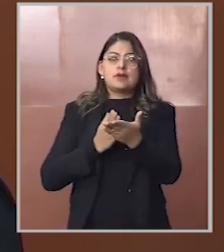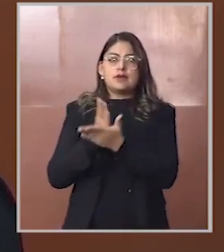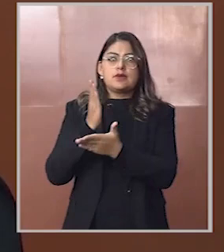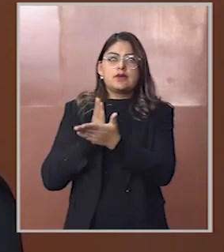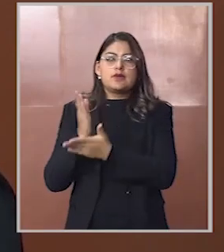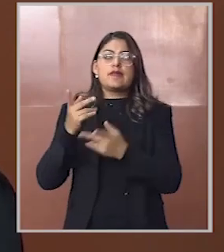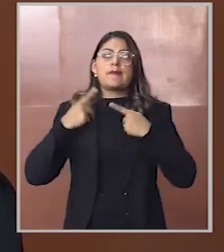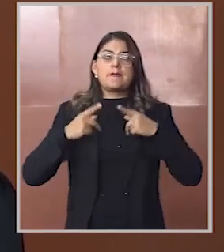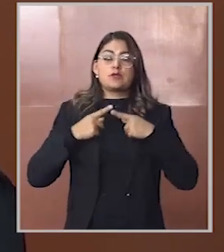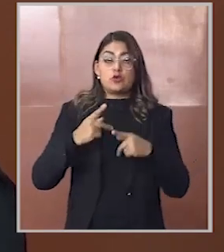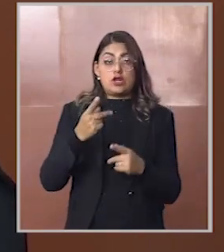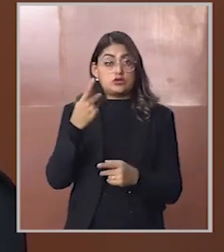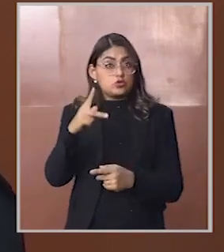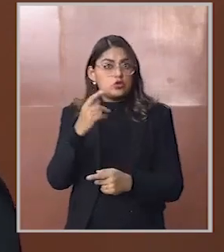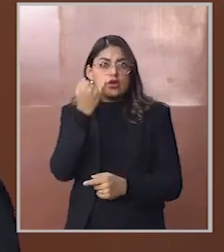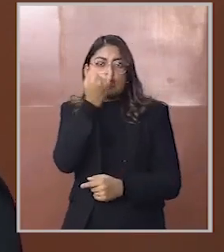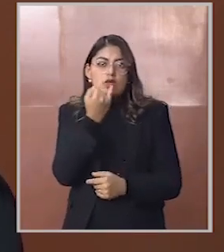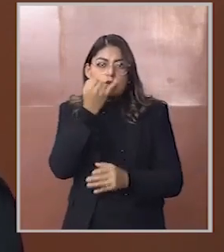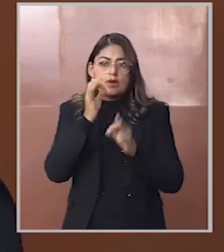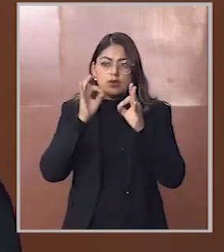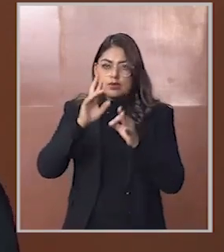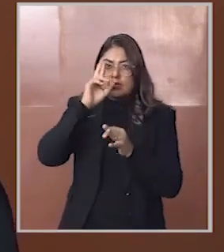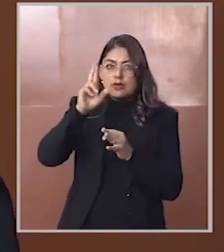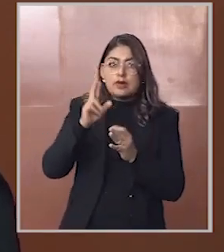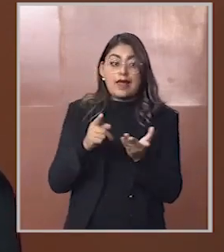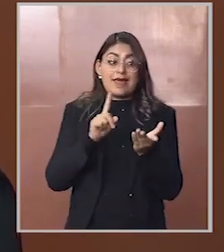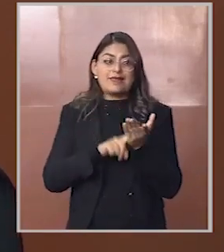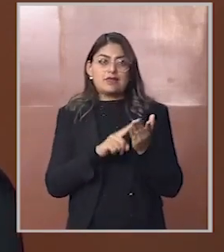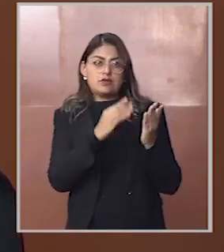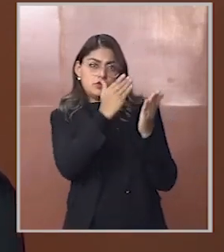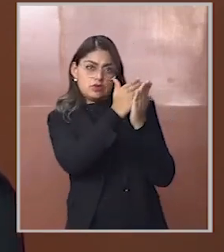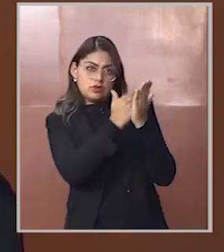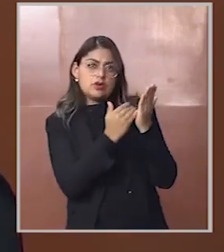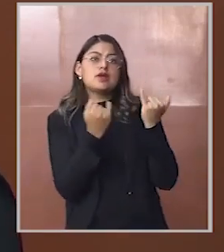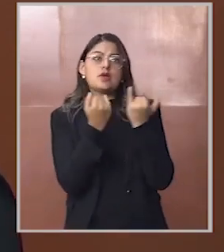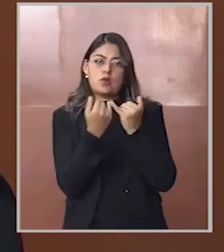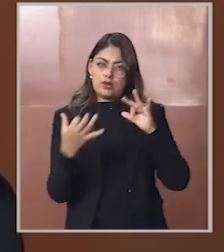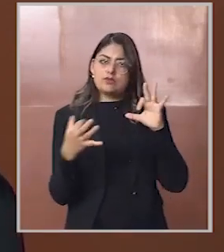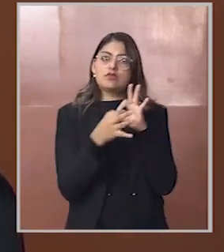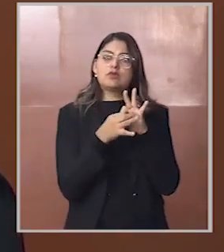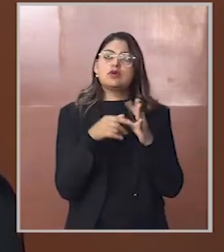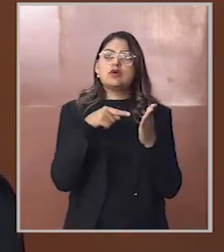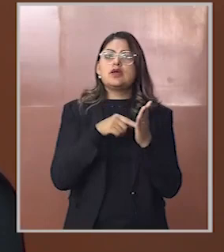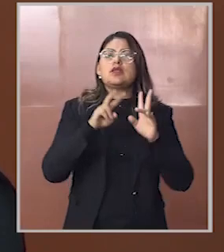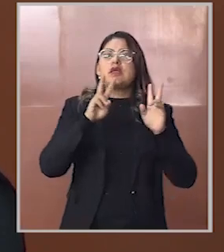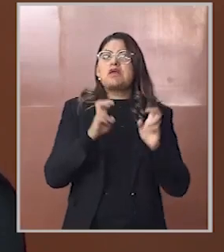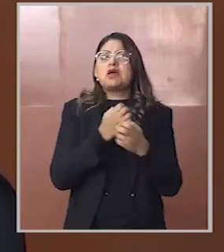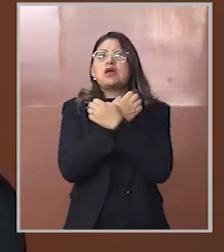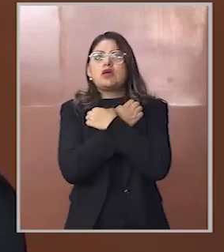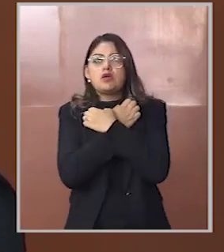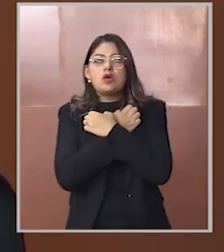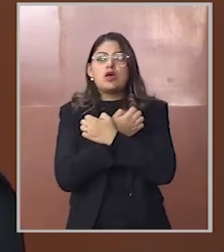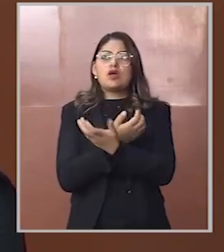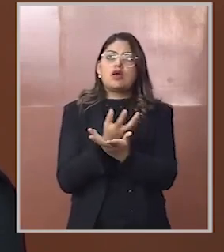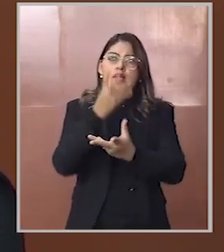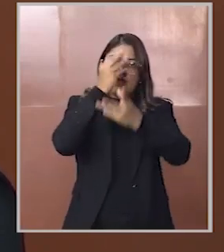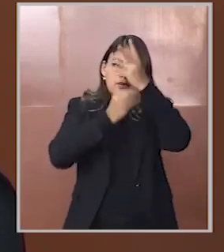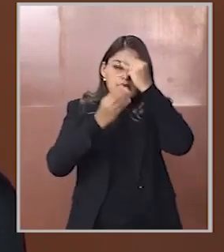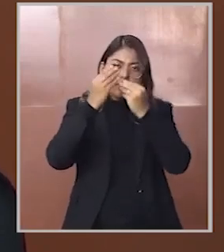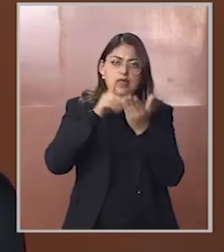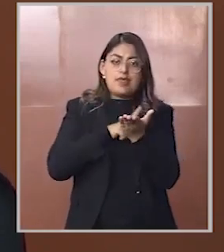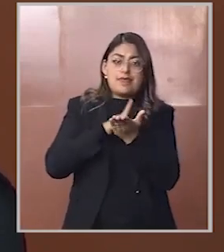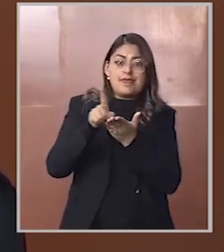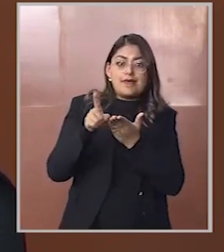lenguas indígenas de alguna manera las guías responden también a esto es un instrumento de educación de formación de conocimiento de